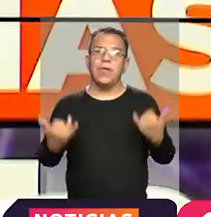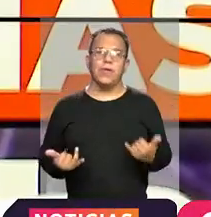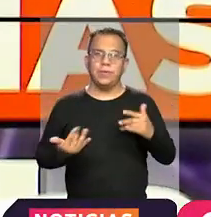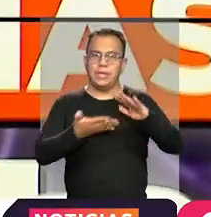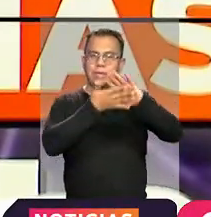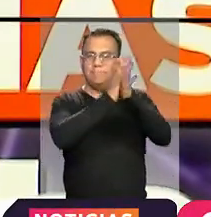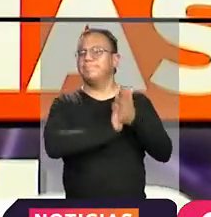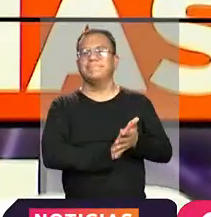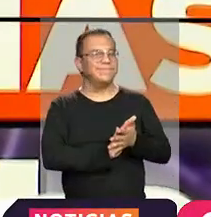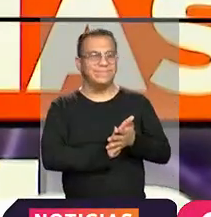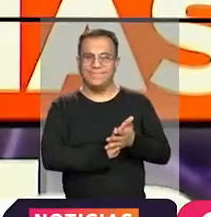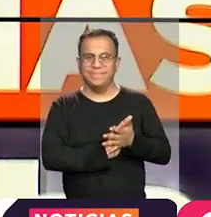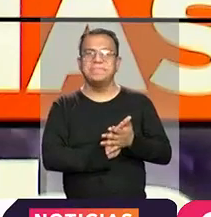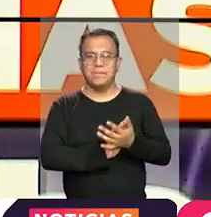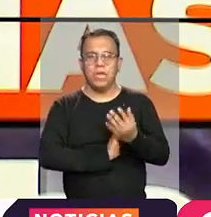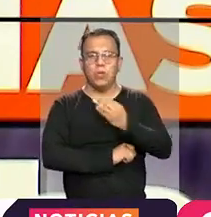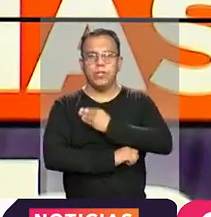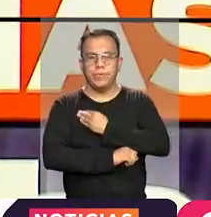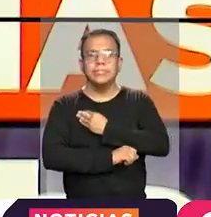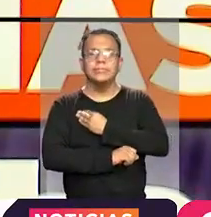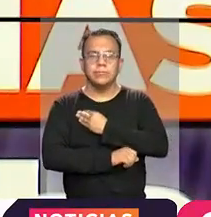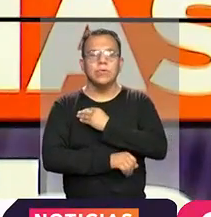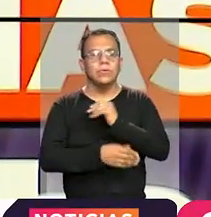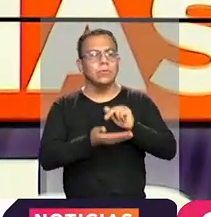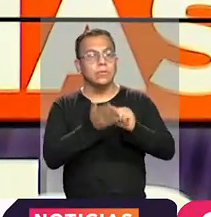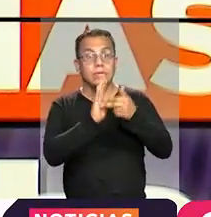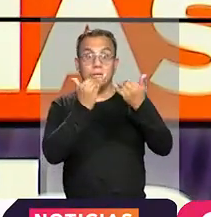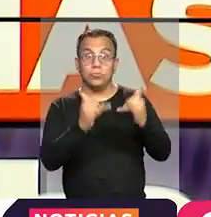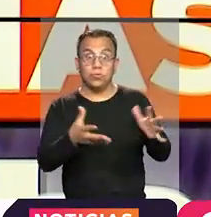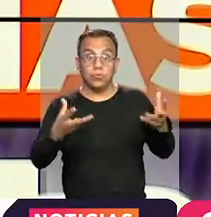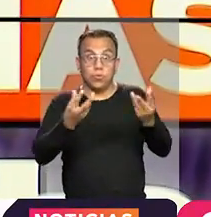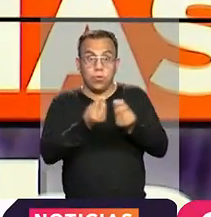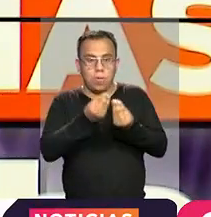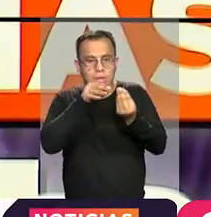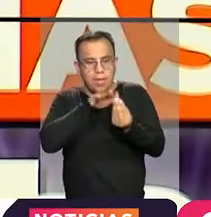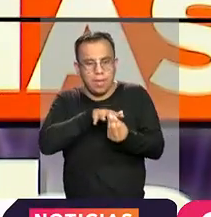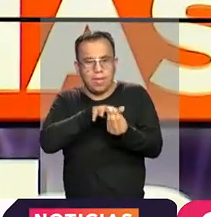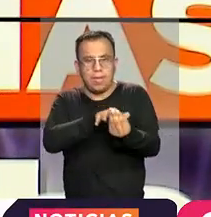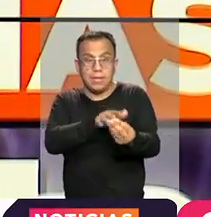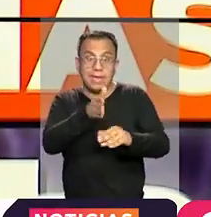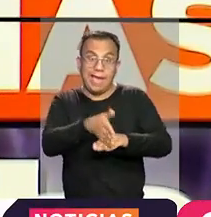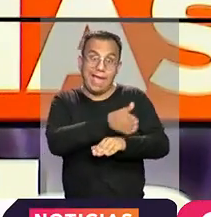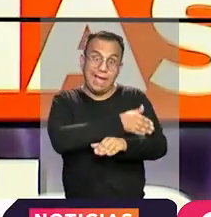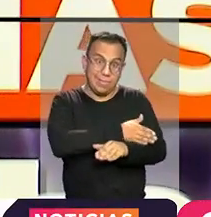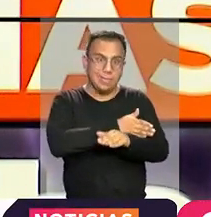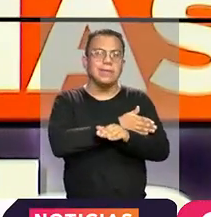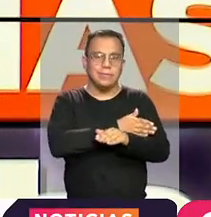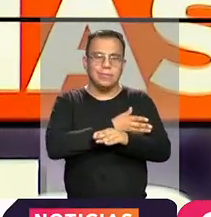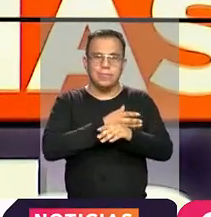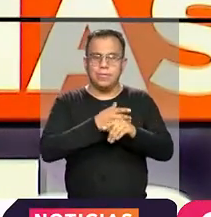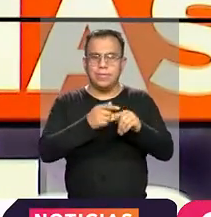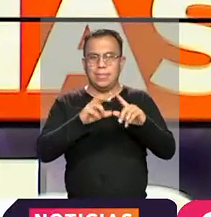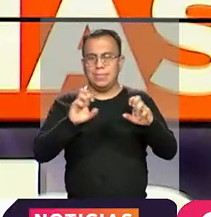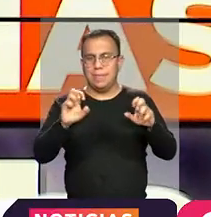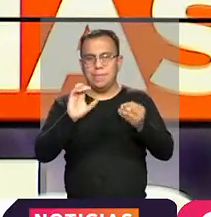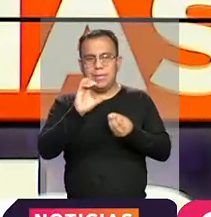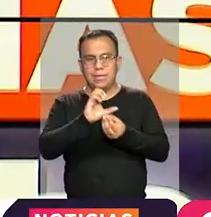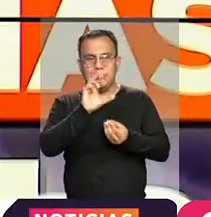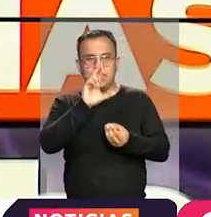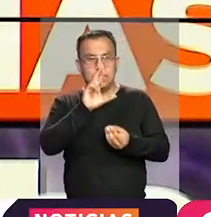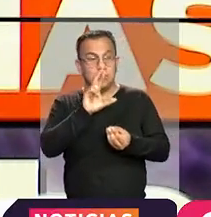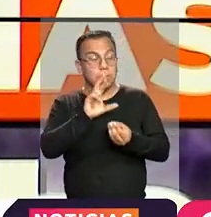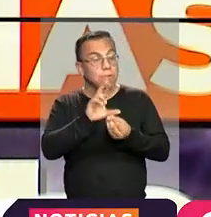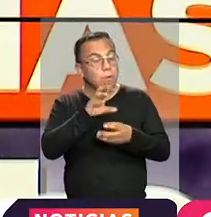uribismo la composición la cantidad de curules que logra el centro democrático en el senado